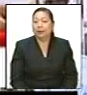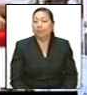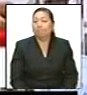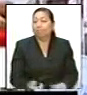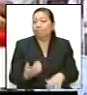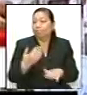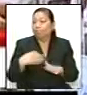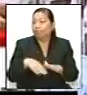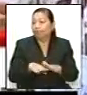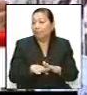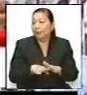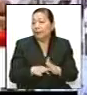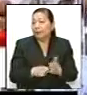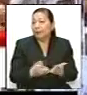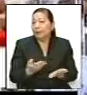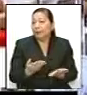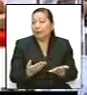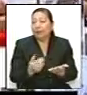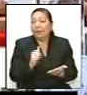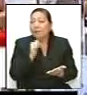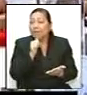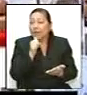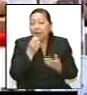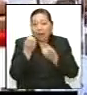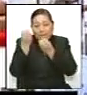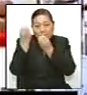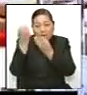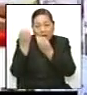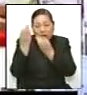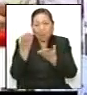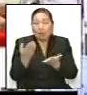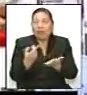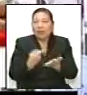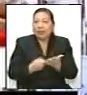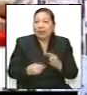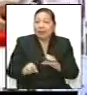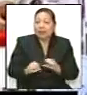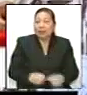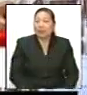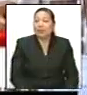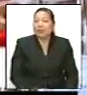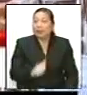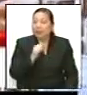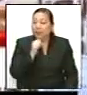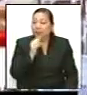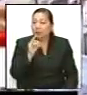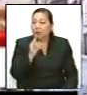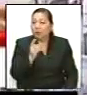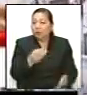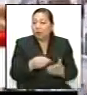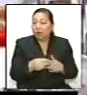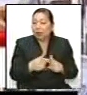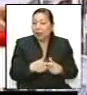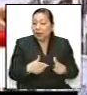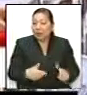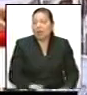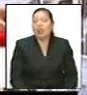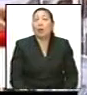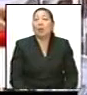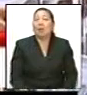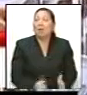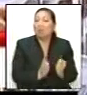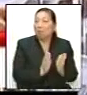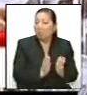Incluso la falta de información, la falta de precisión, la falta de utilizar un lenguaje